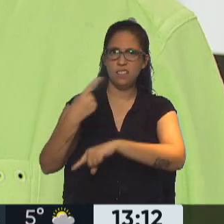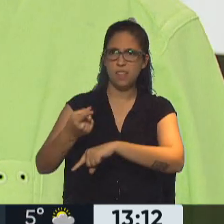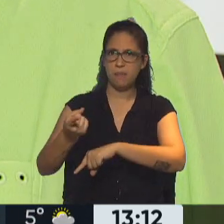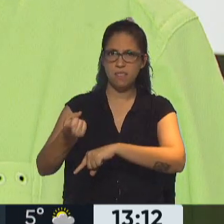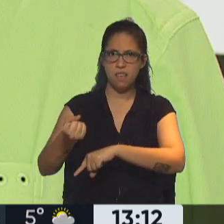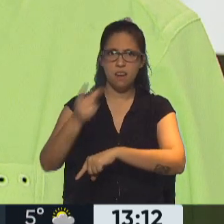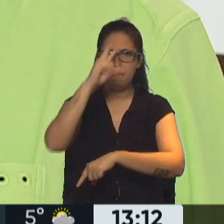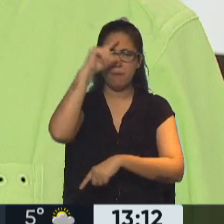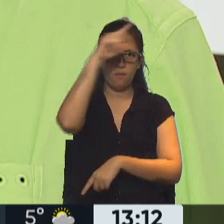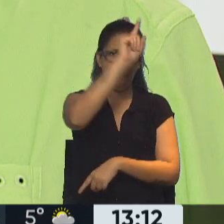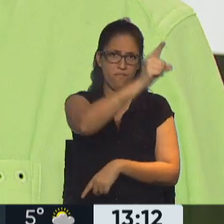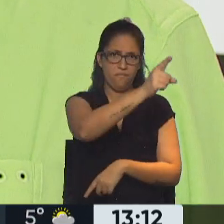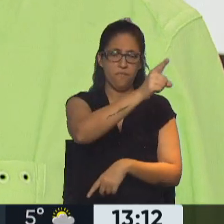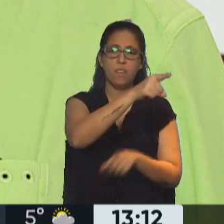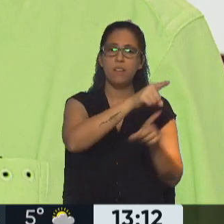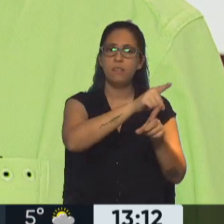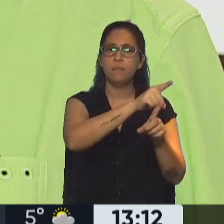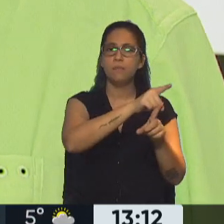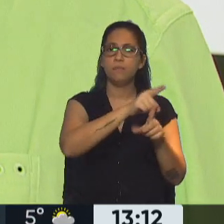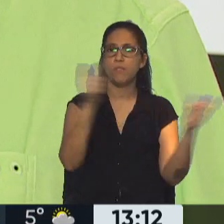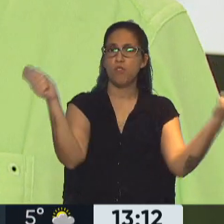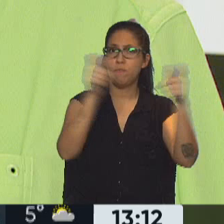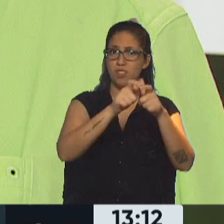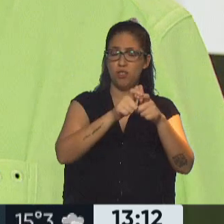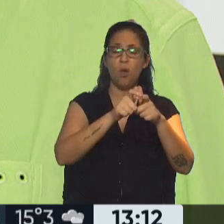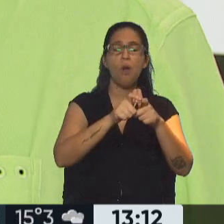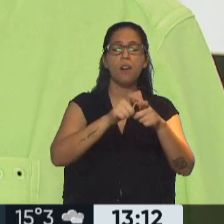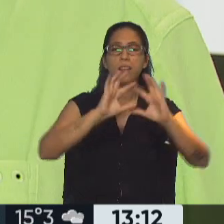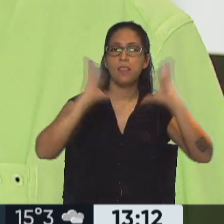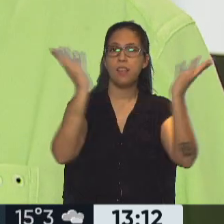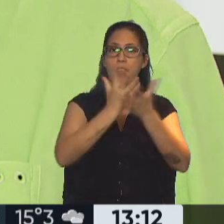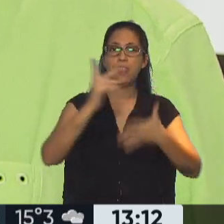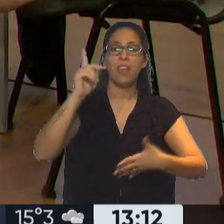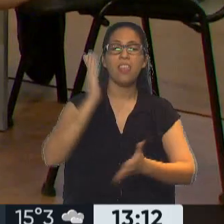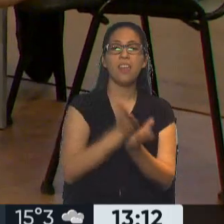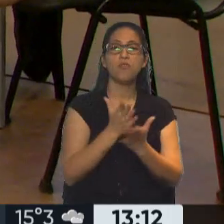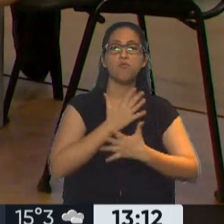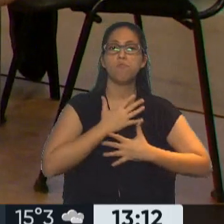en Perú. Todos sabemos, la CID es la Comisión Internacional Americana de Derechos Humanos, es un organismo autónomo